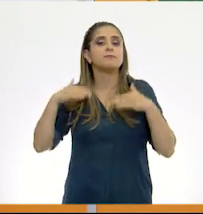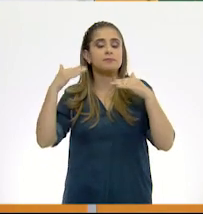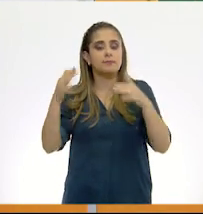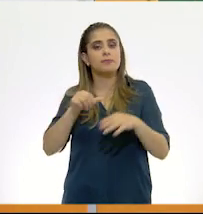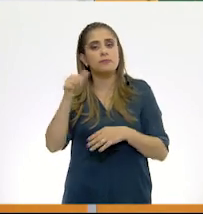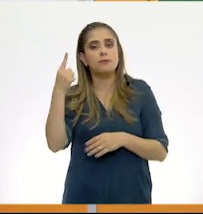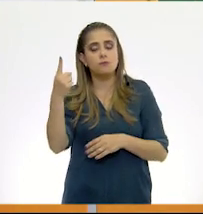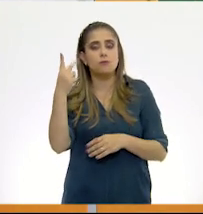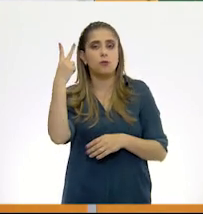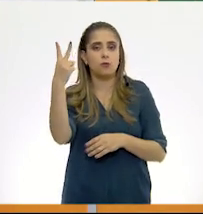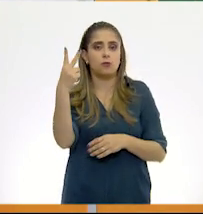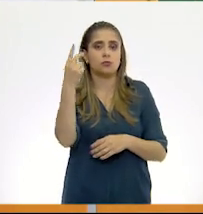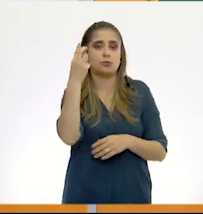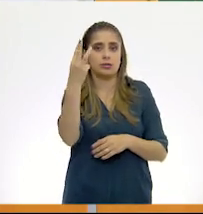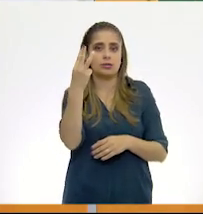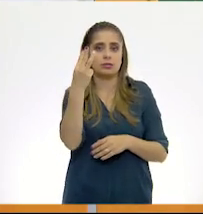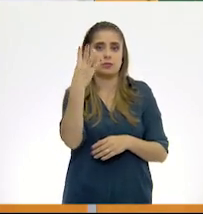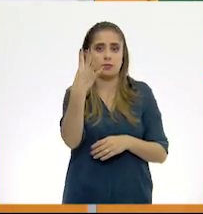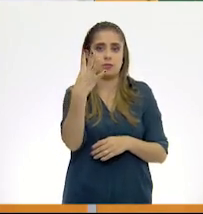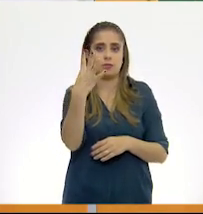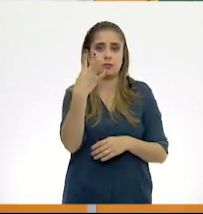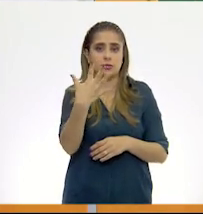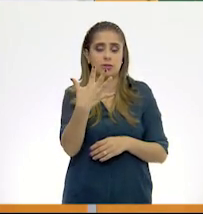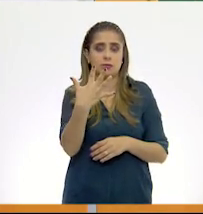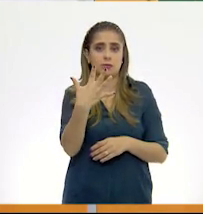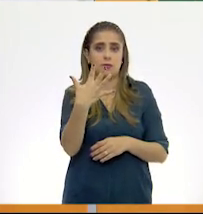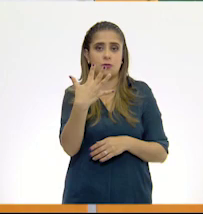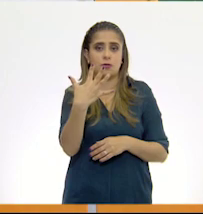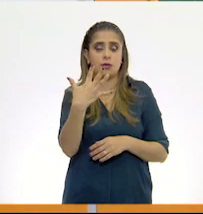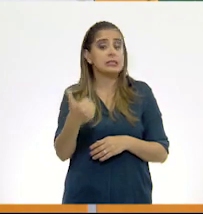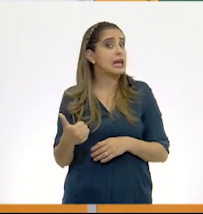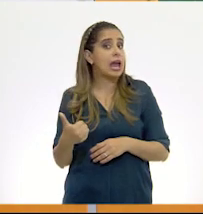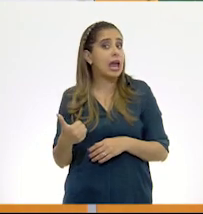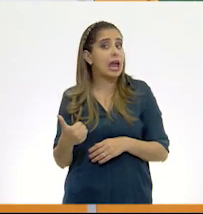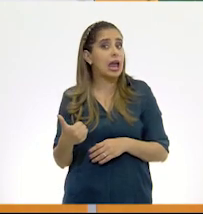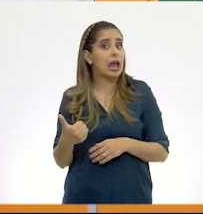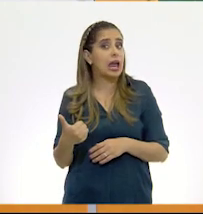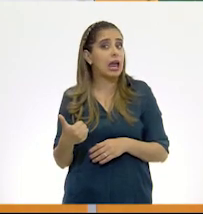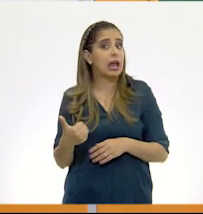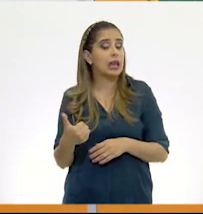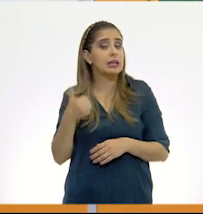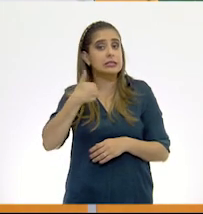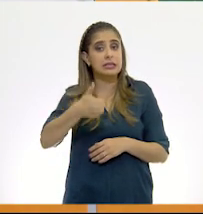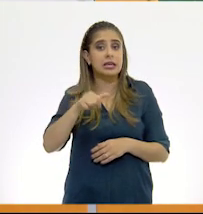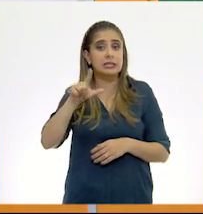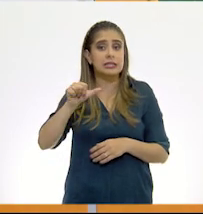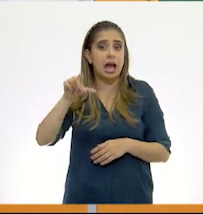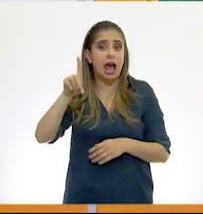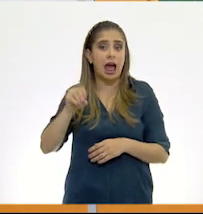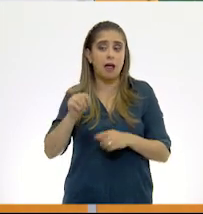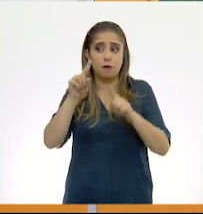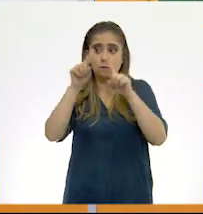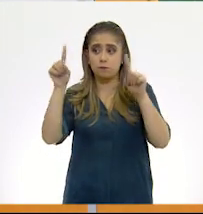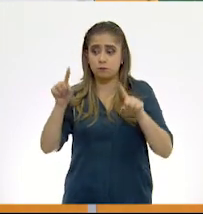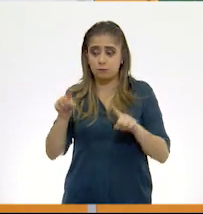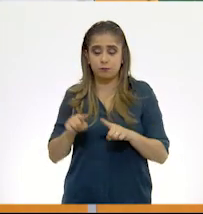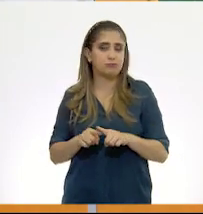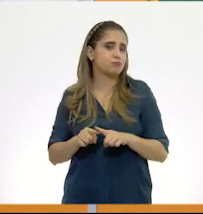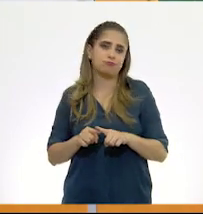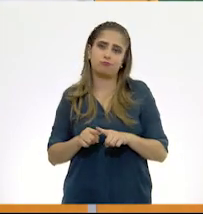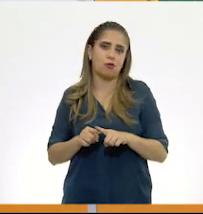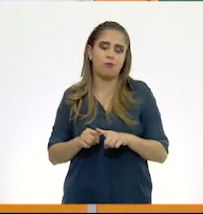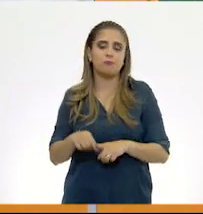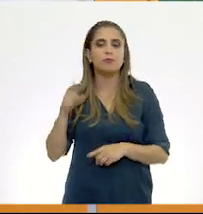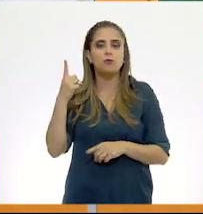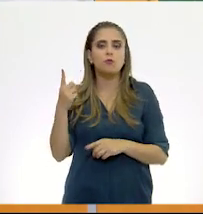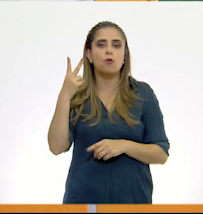con esta otra. Uno, dos, tres, cuatro, cinco, seis. No, tampoco entonces. Uno,